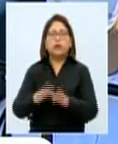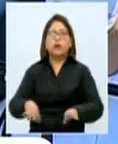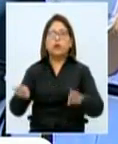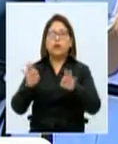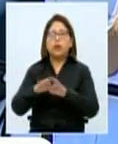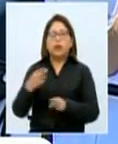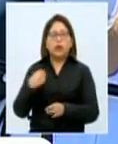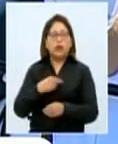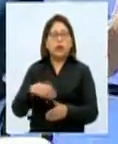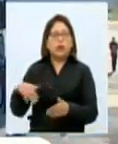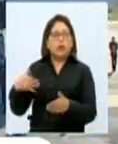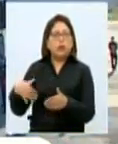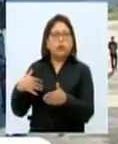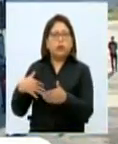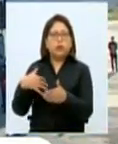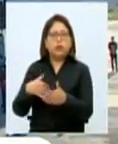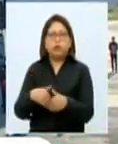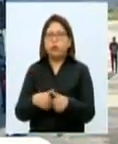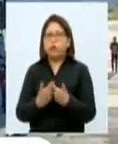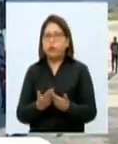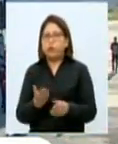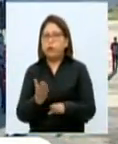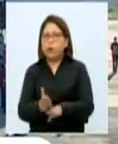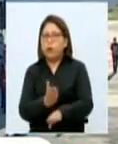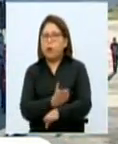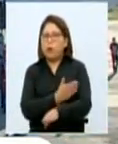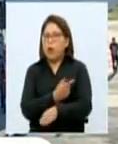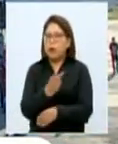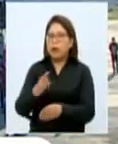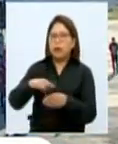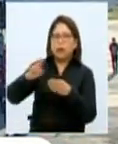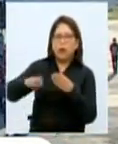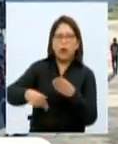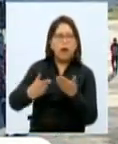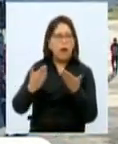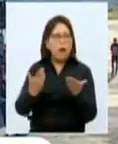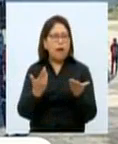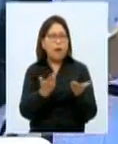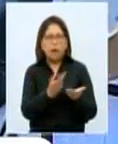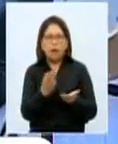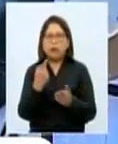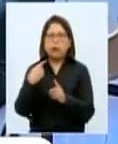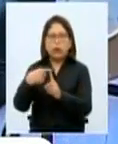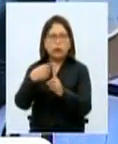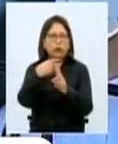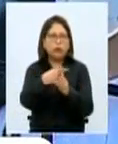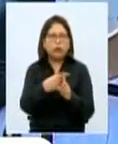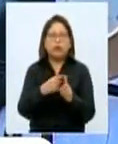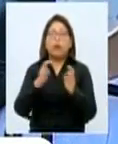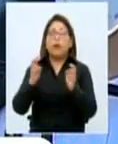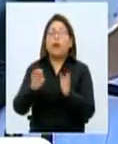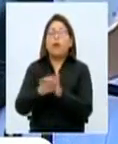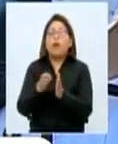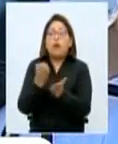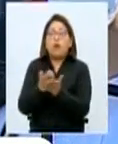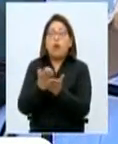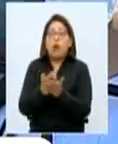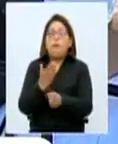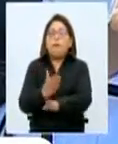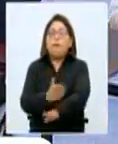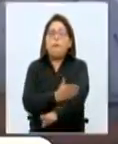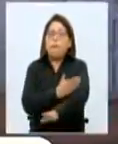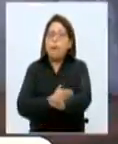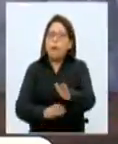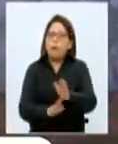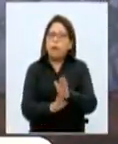todo este tiempo, ya vamos observando algunos resultados alentadores en materia económica. Y poco a poco la